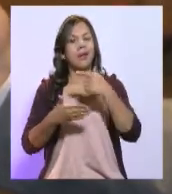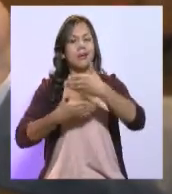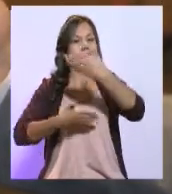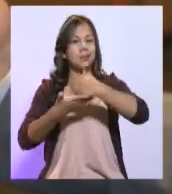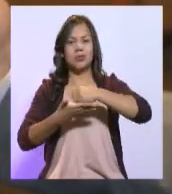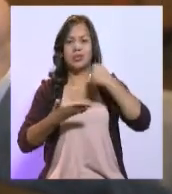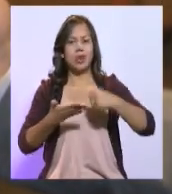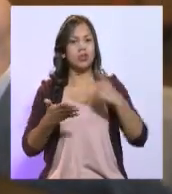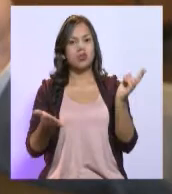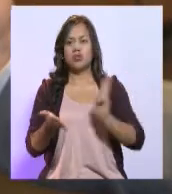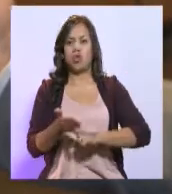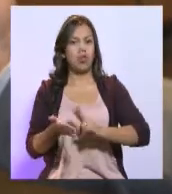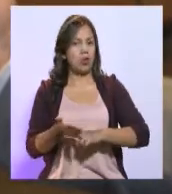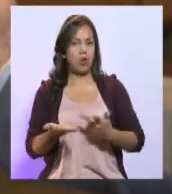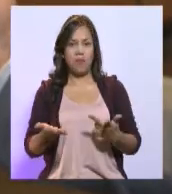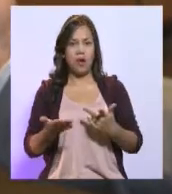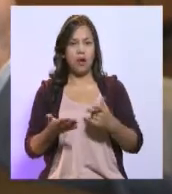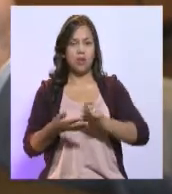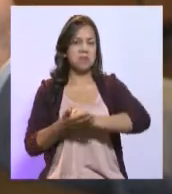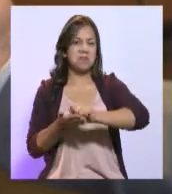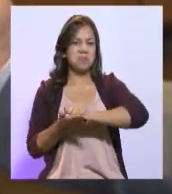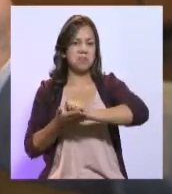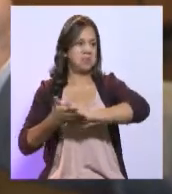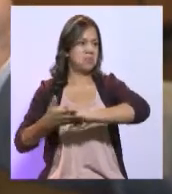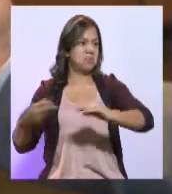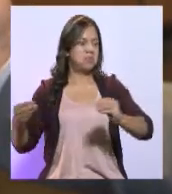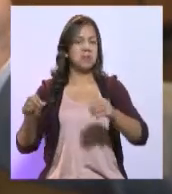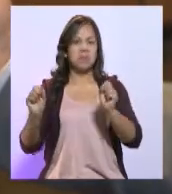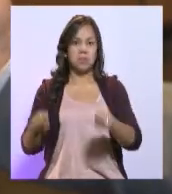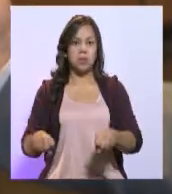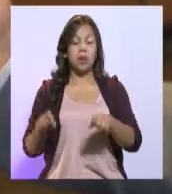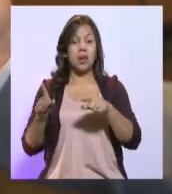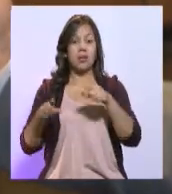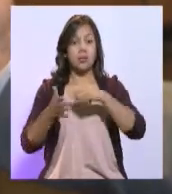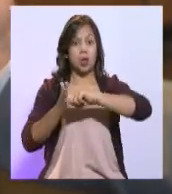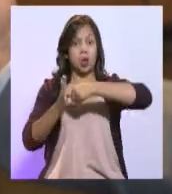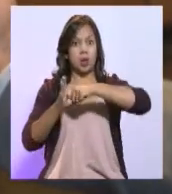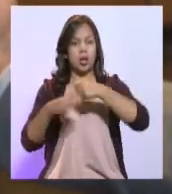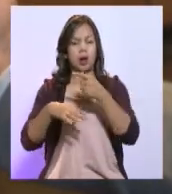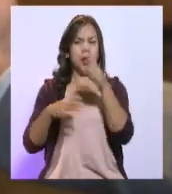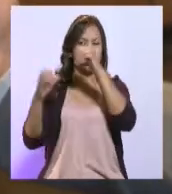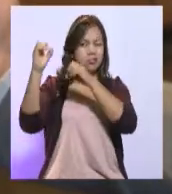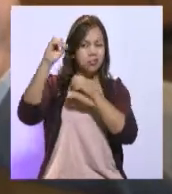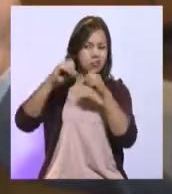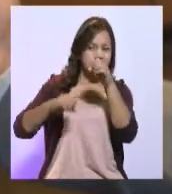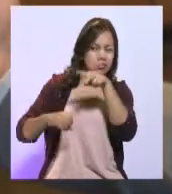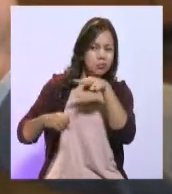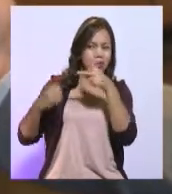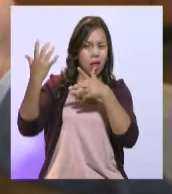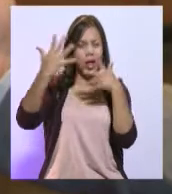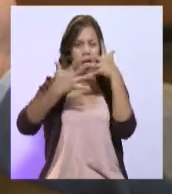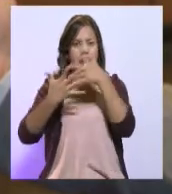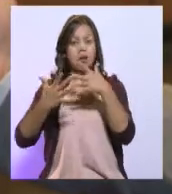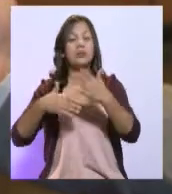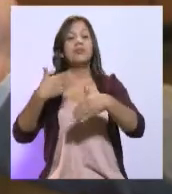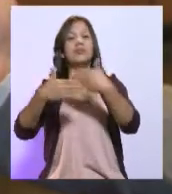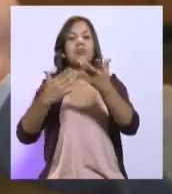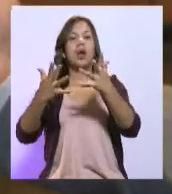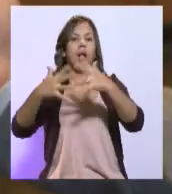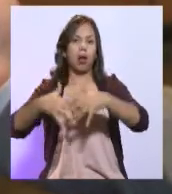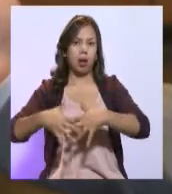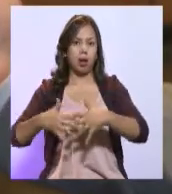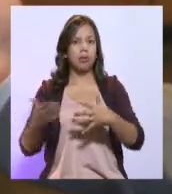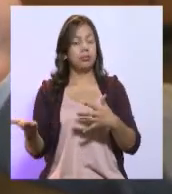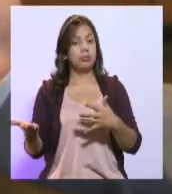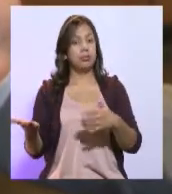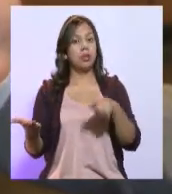contratación, pero más allá de eso la Contraloría observa que hay irregularidades y pues efectivamente las consecuencias tienen que ser el